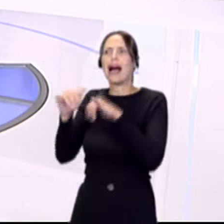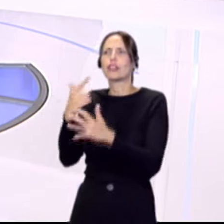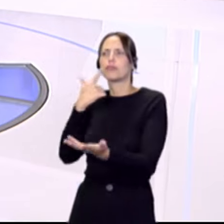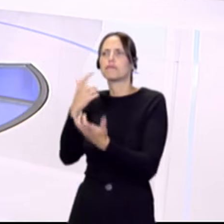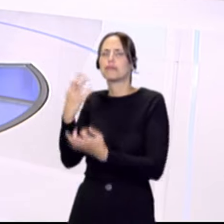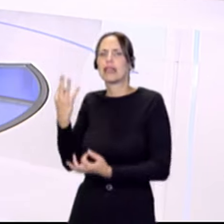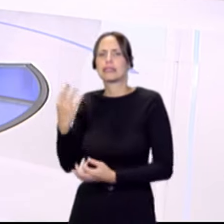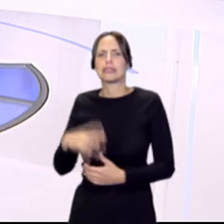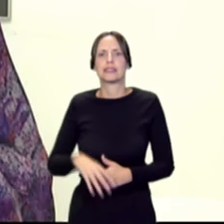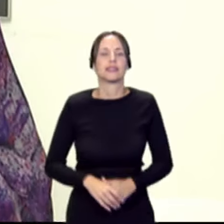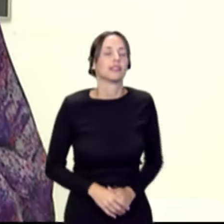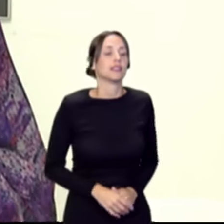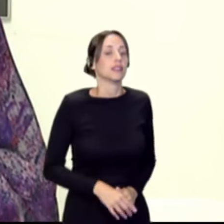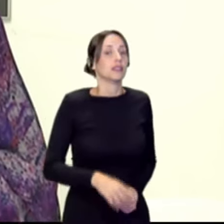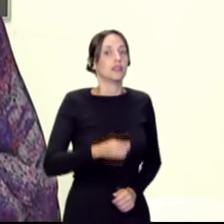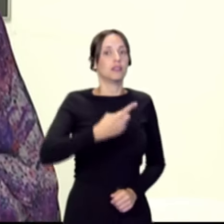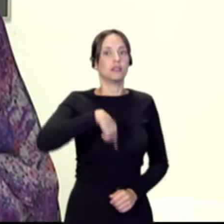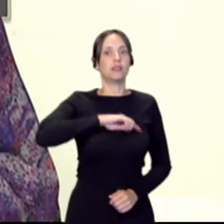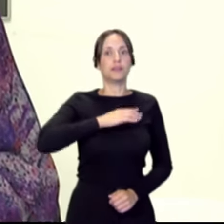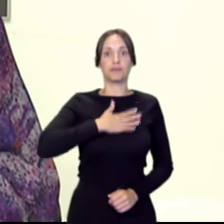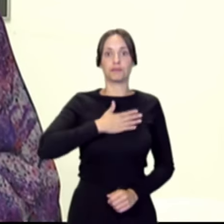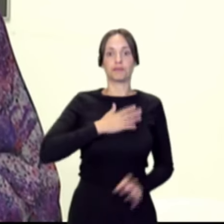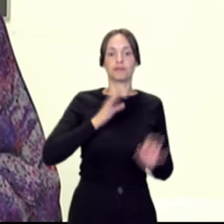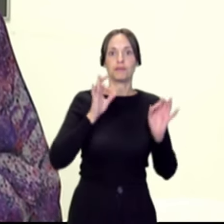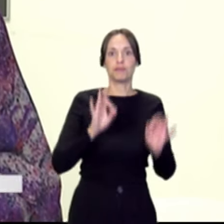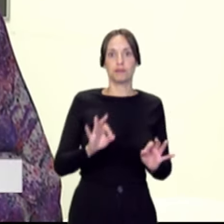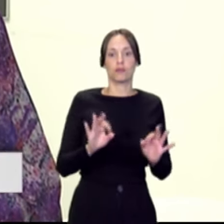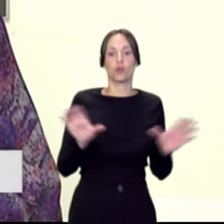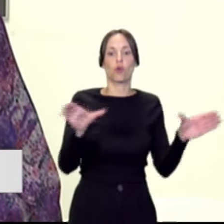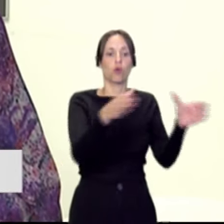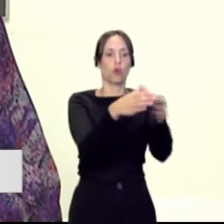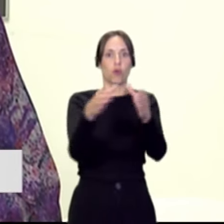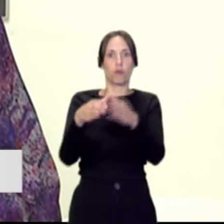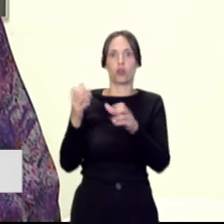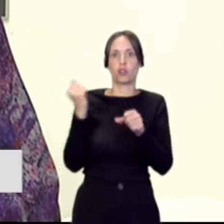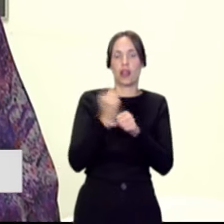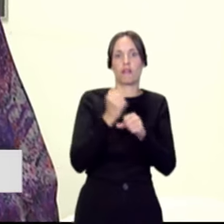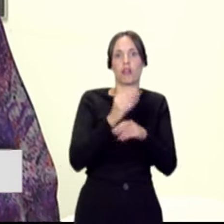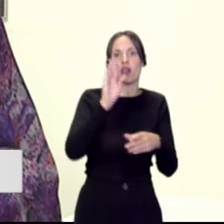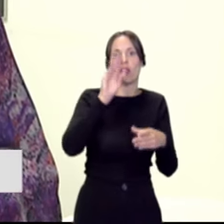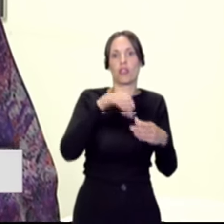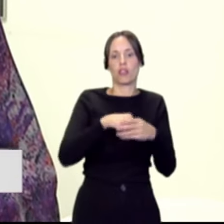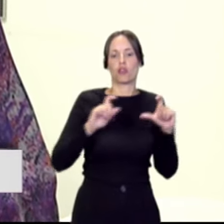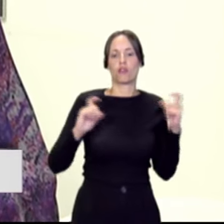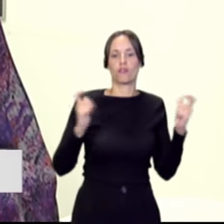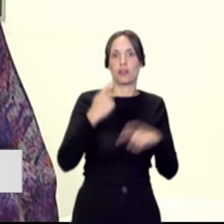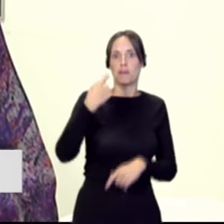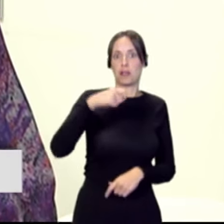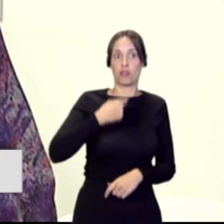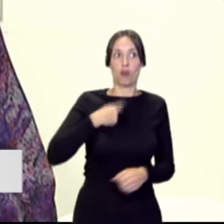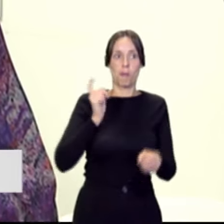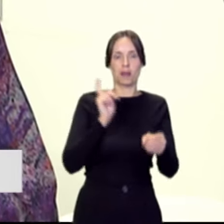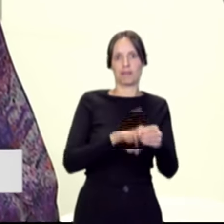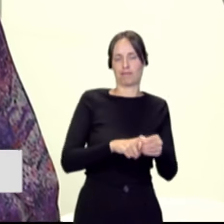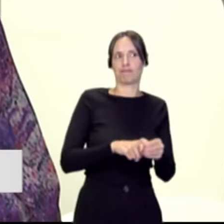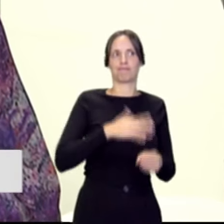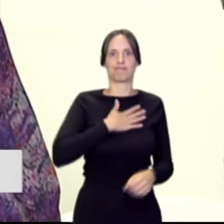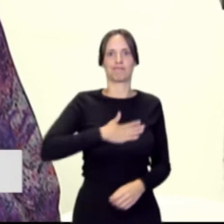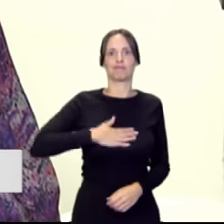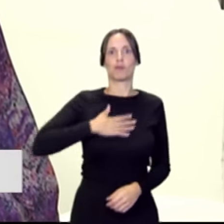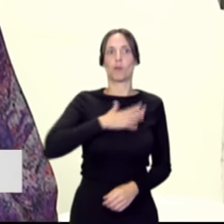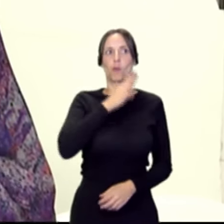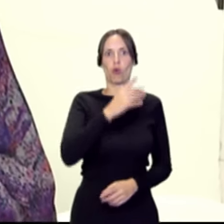Nosotros, la verdad que celebramos el poder participar de estos grupos de trabajo en la conferencia del presidente y que se hayan llegado a las conclusiones